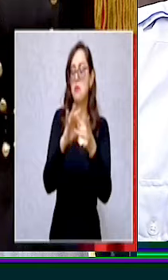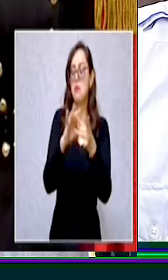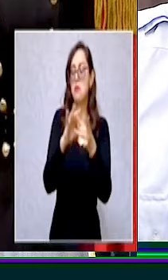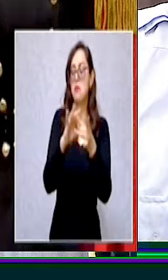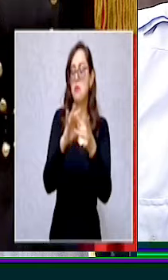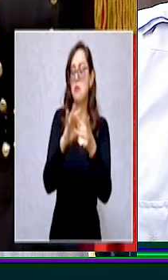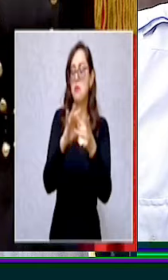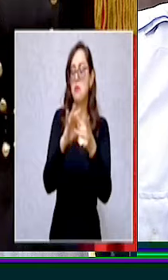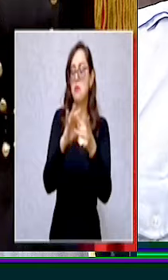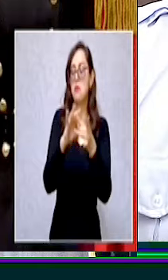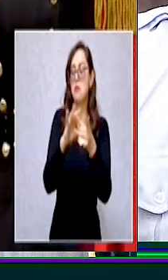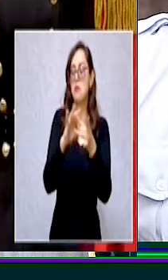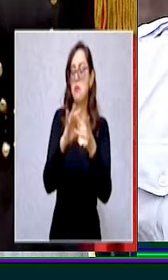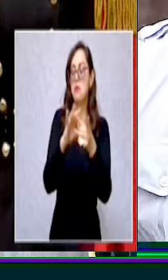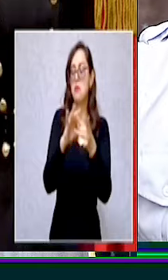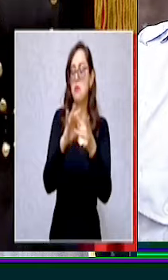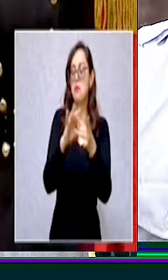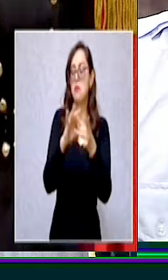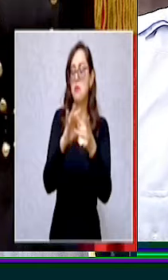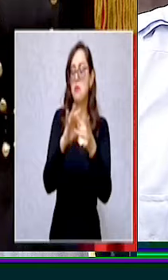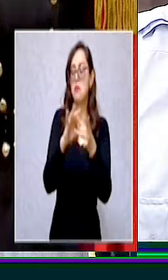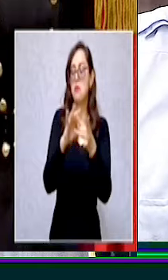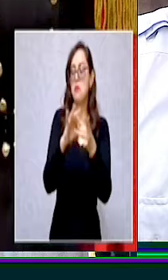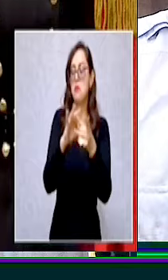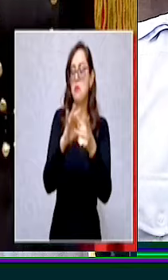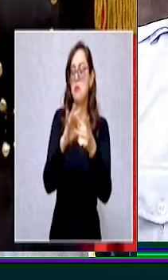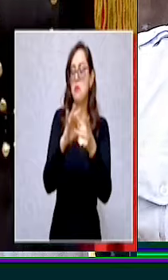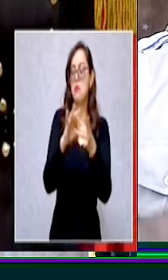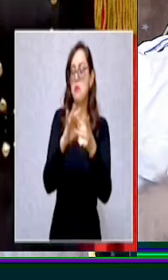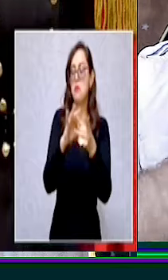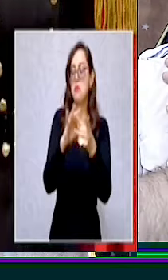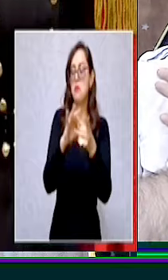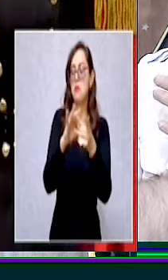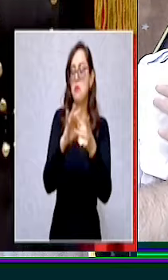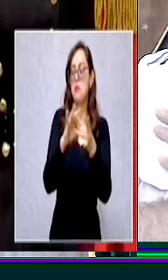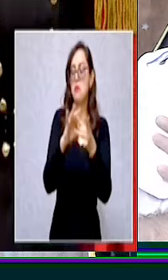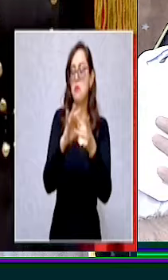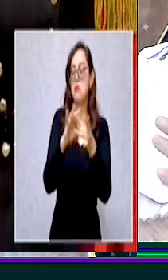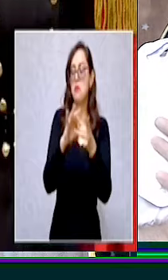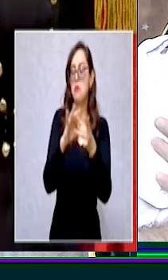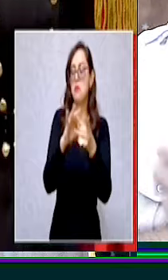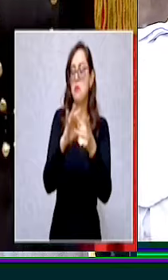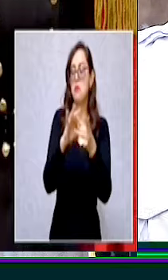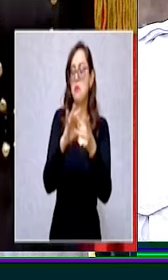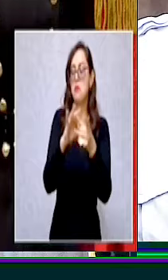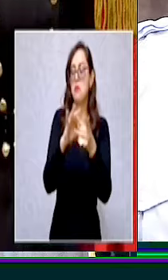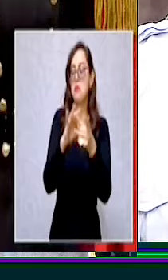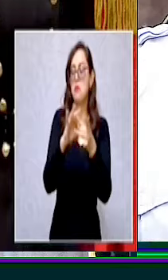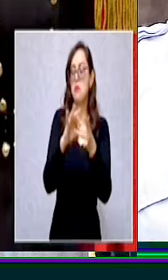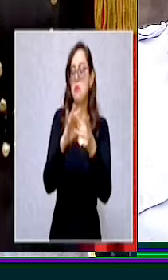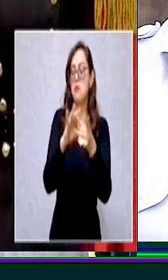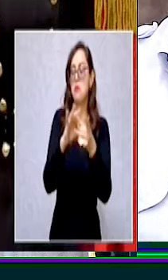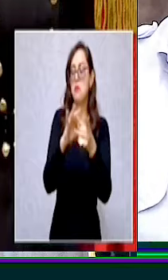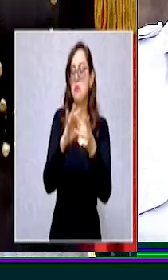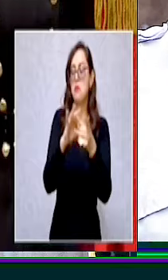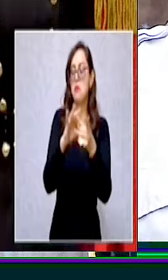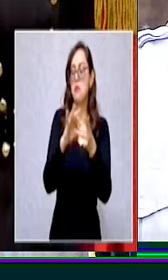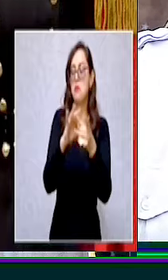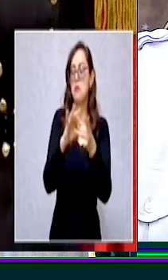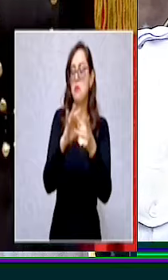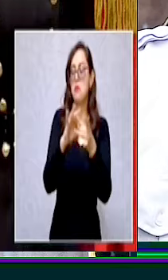Enhorabuena nos vemos hasta el siguiente videíto Les mando un abrazo y adiós adiós